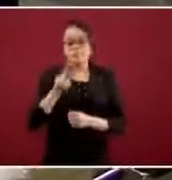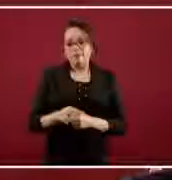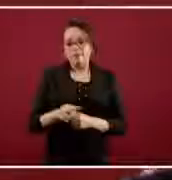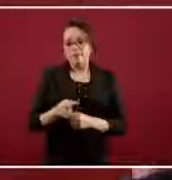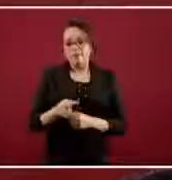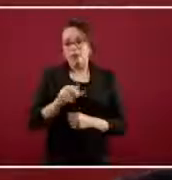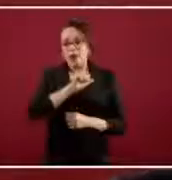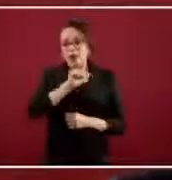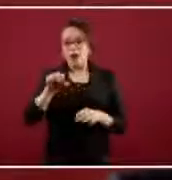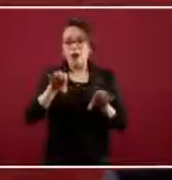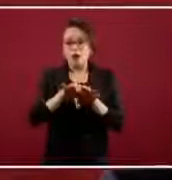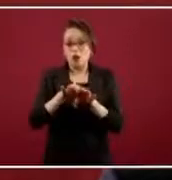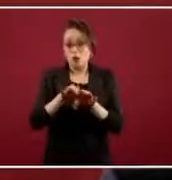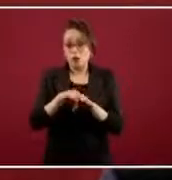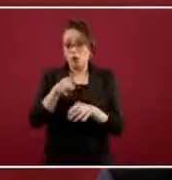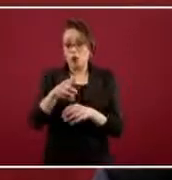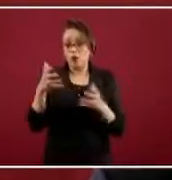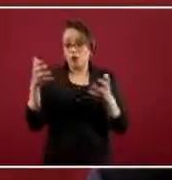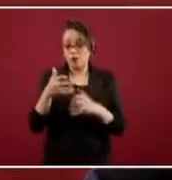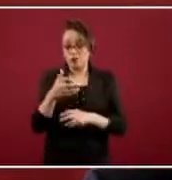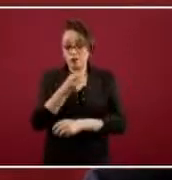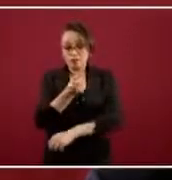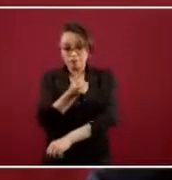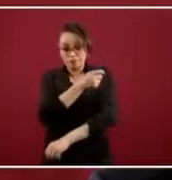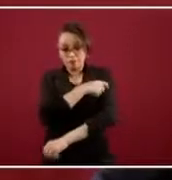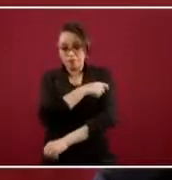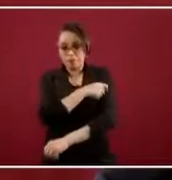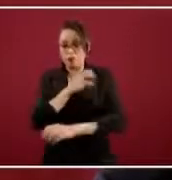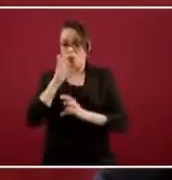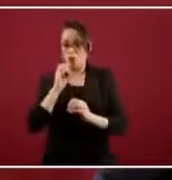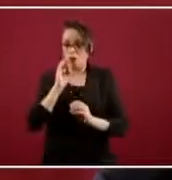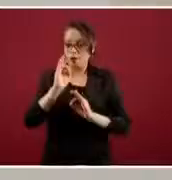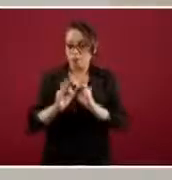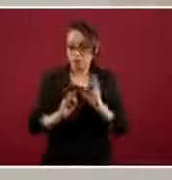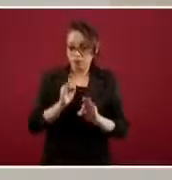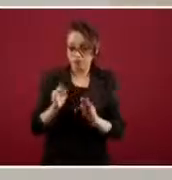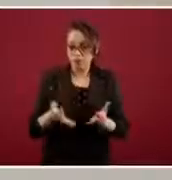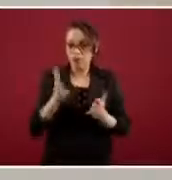o vacunas, como hemos respondido,